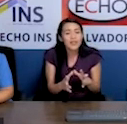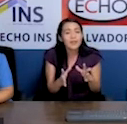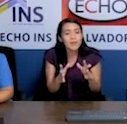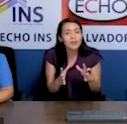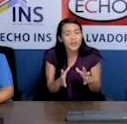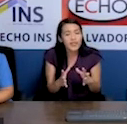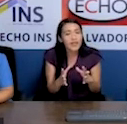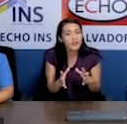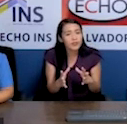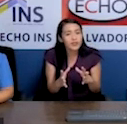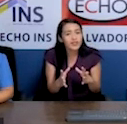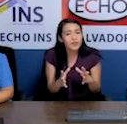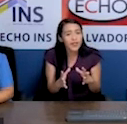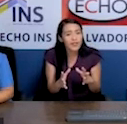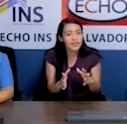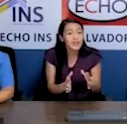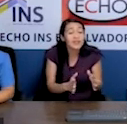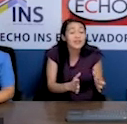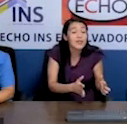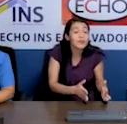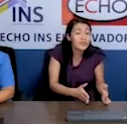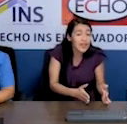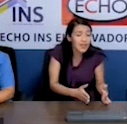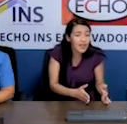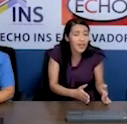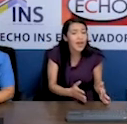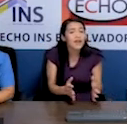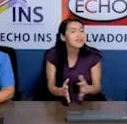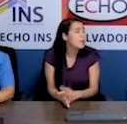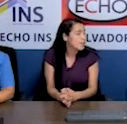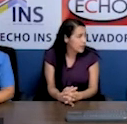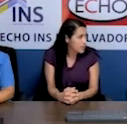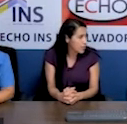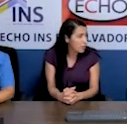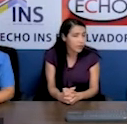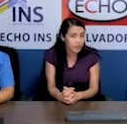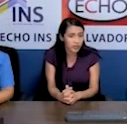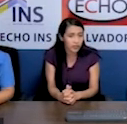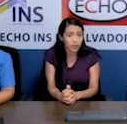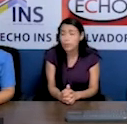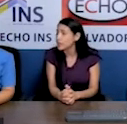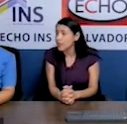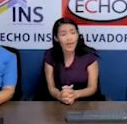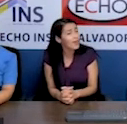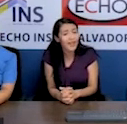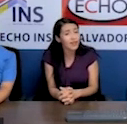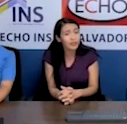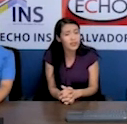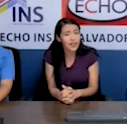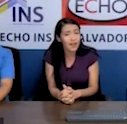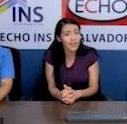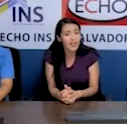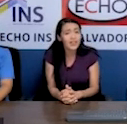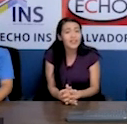de que pueden disminuir las consultas de urgencia desde un 7 hasta un 25%. Un porcentaje